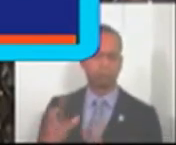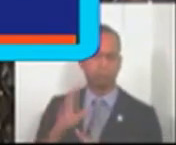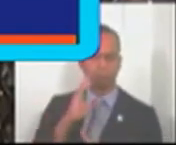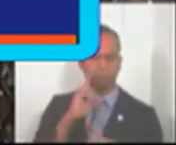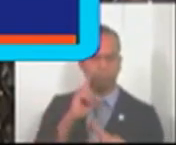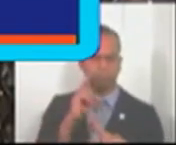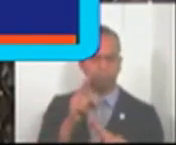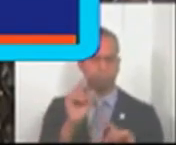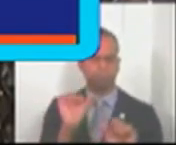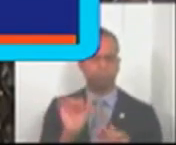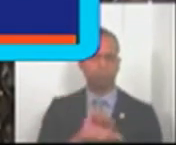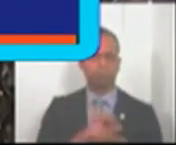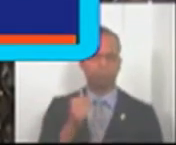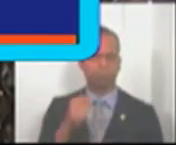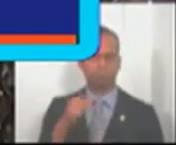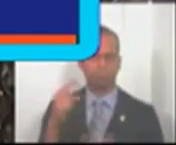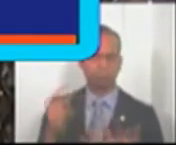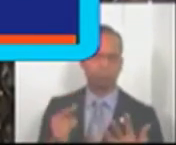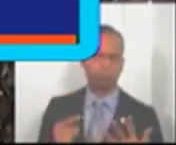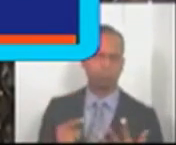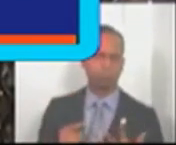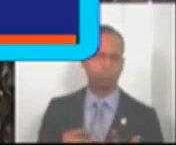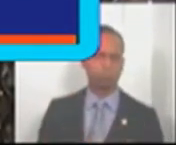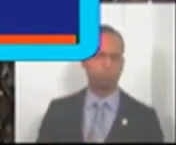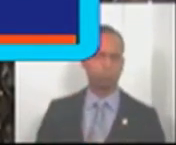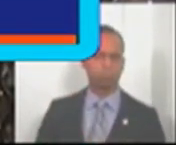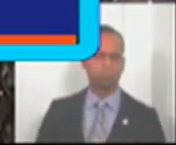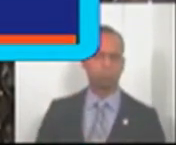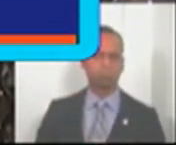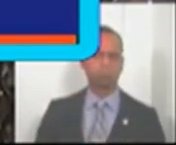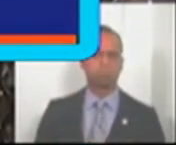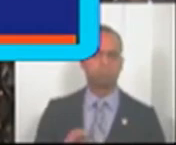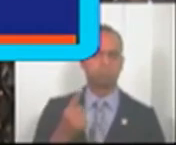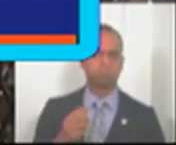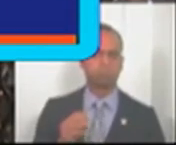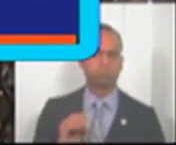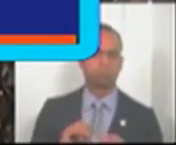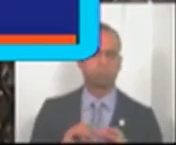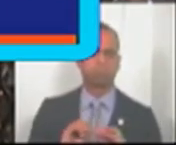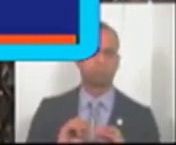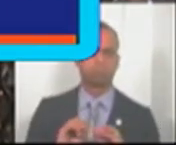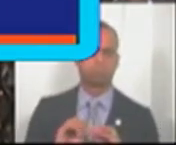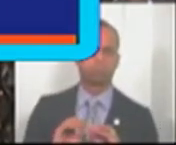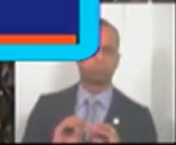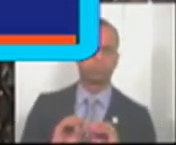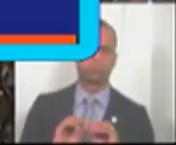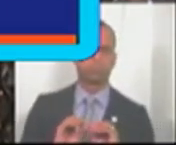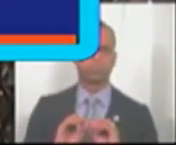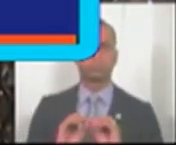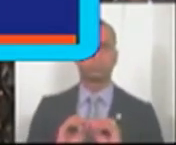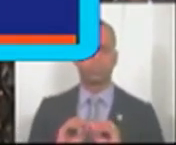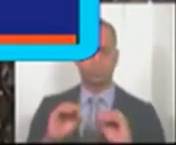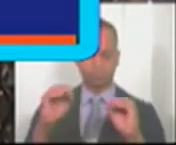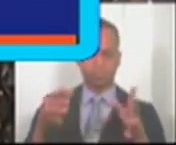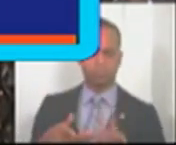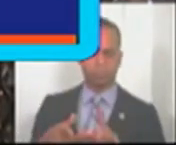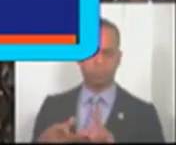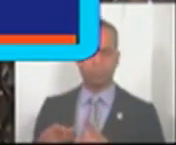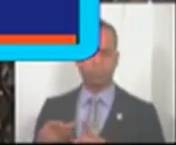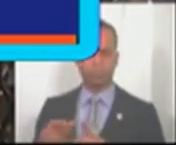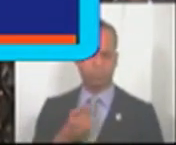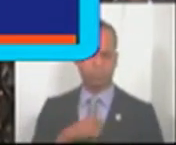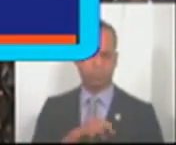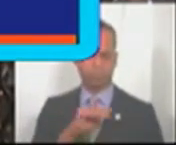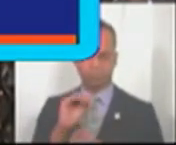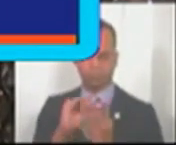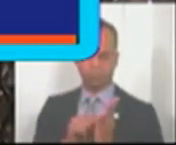posibilitar otras vías? Hay un profesor español de filosofía política, Daniel Innerarity, que escribió un libro